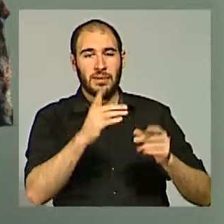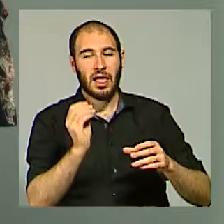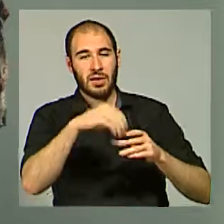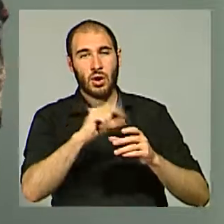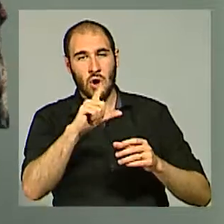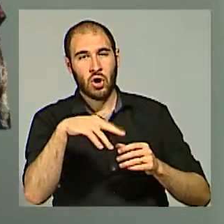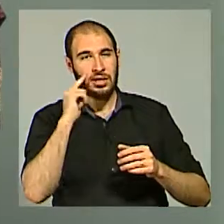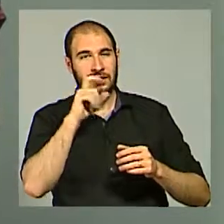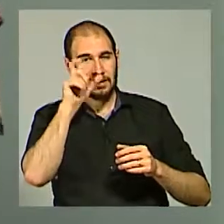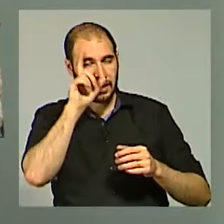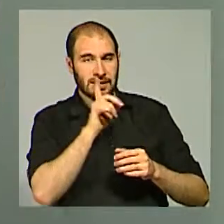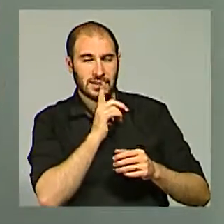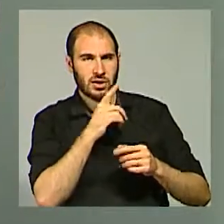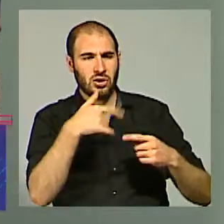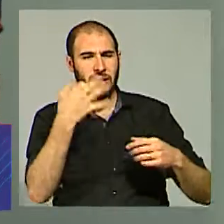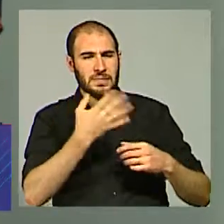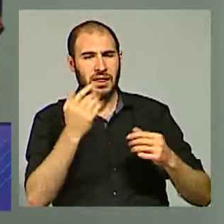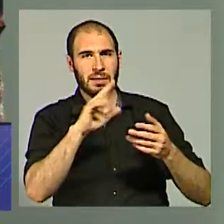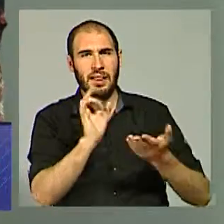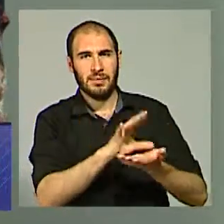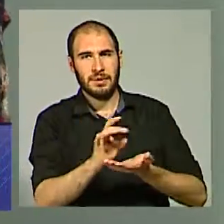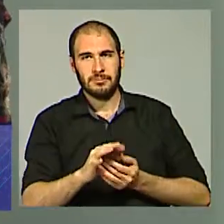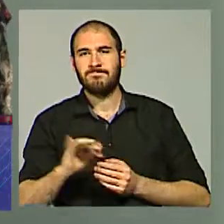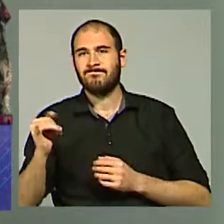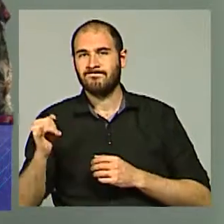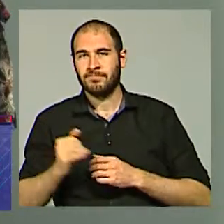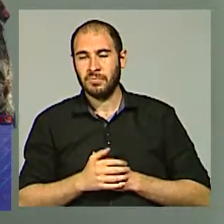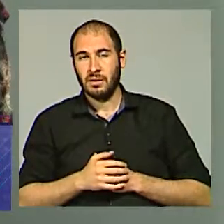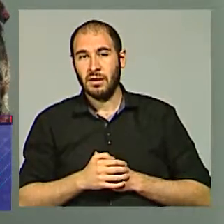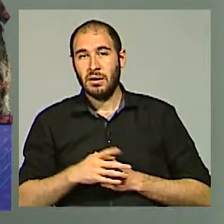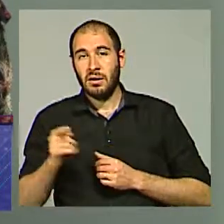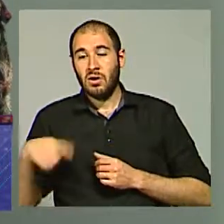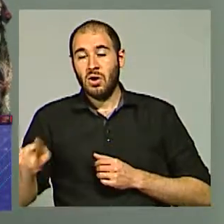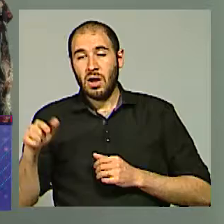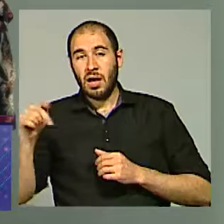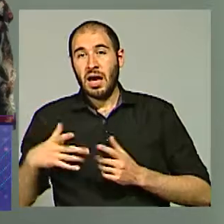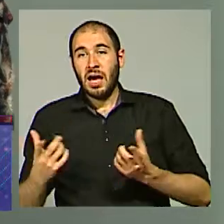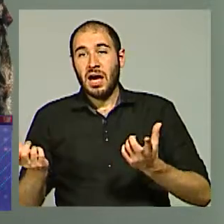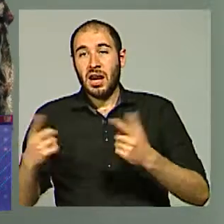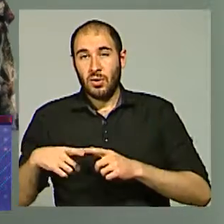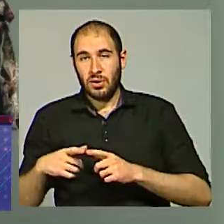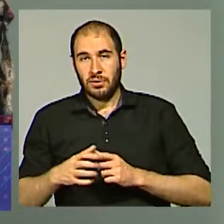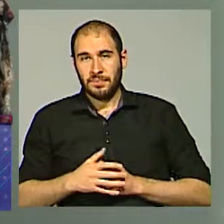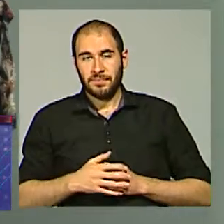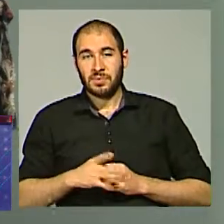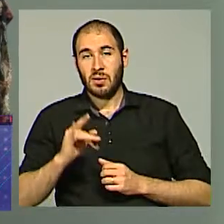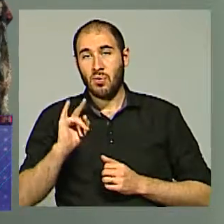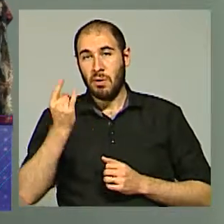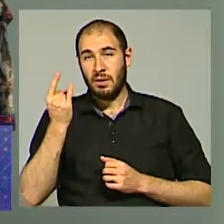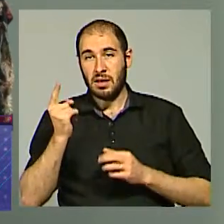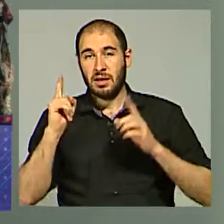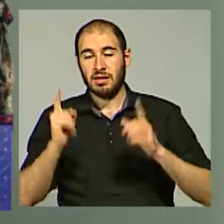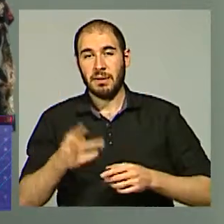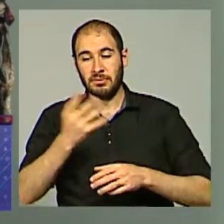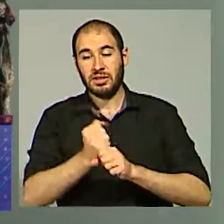parte del conicet y una situación particular en cuanto a los despidos es así y es por eso que estuvieron realizando una asamblea tanto universitarios como